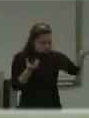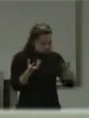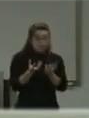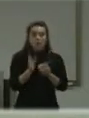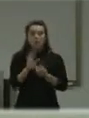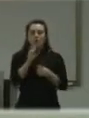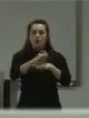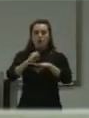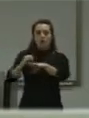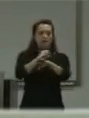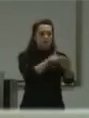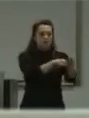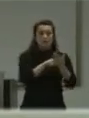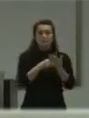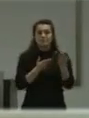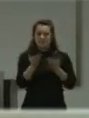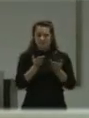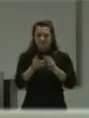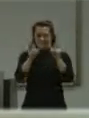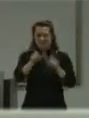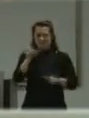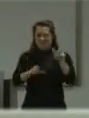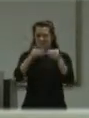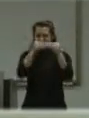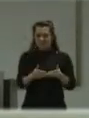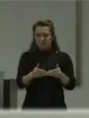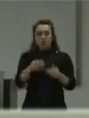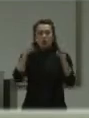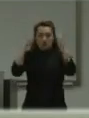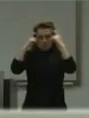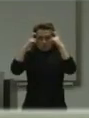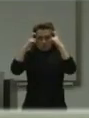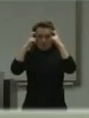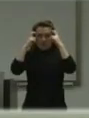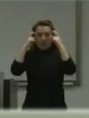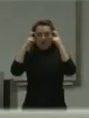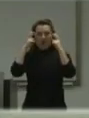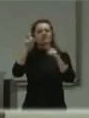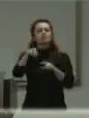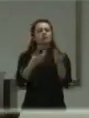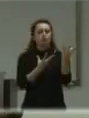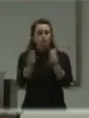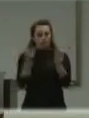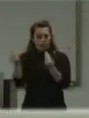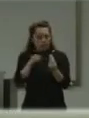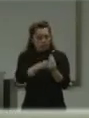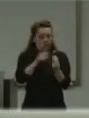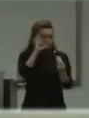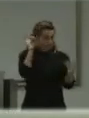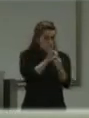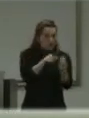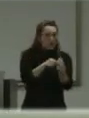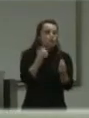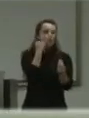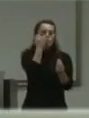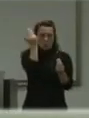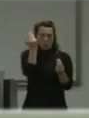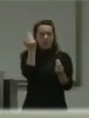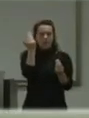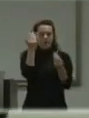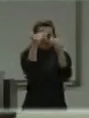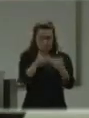las organizaciones que prestan servicios a las personas con discapacidad cognitiva y hicimos un grupo focal con mujeres adultas con